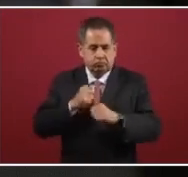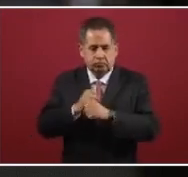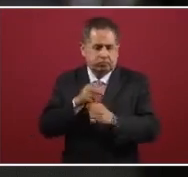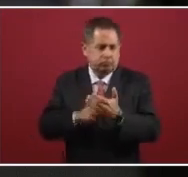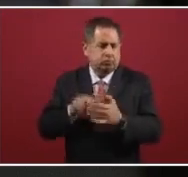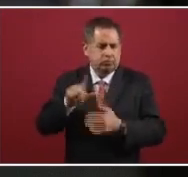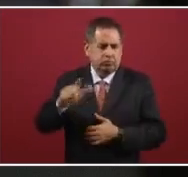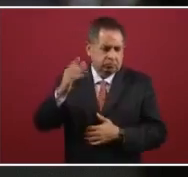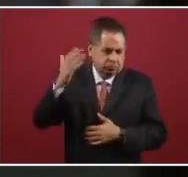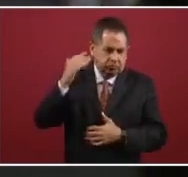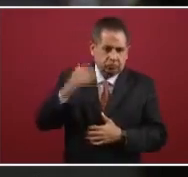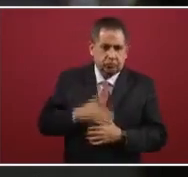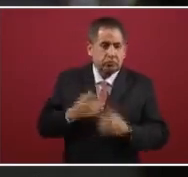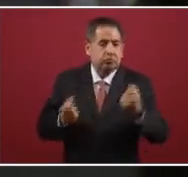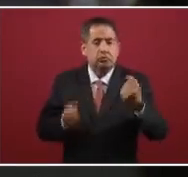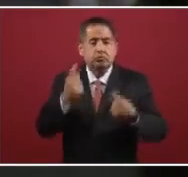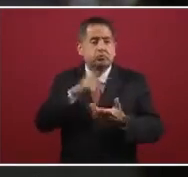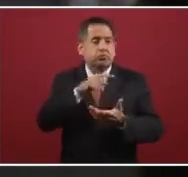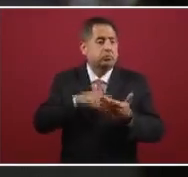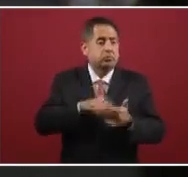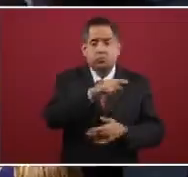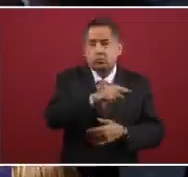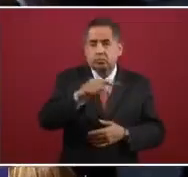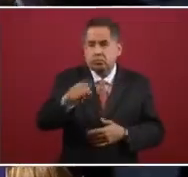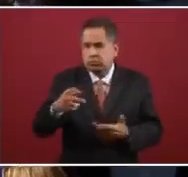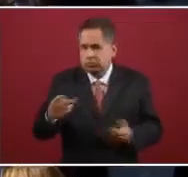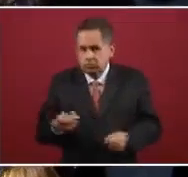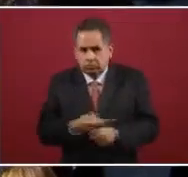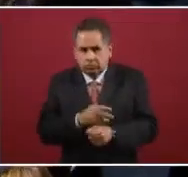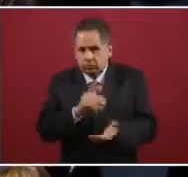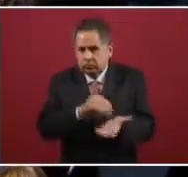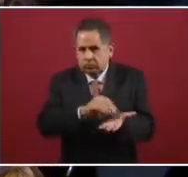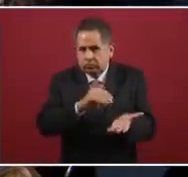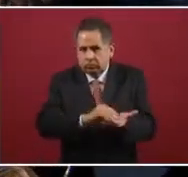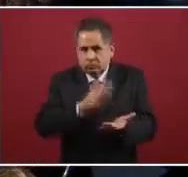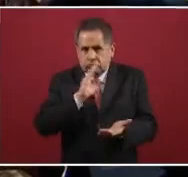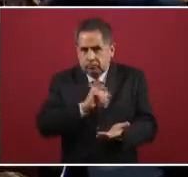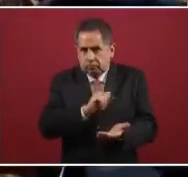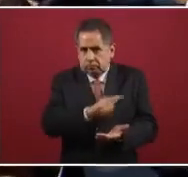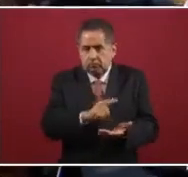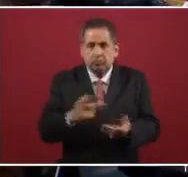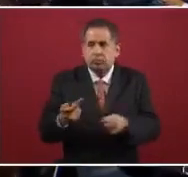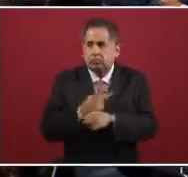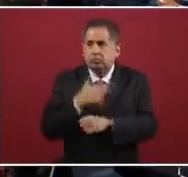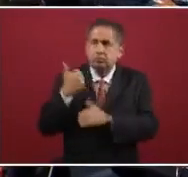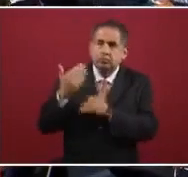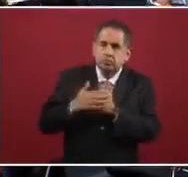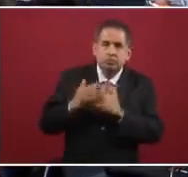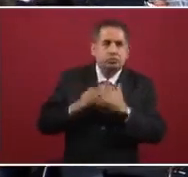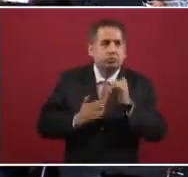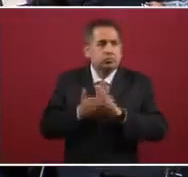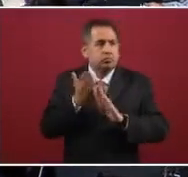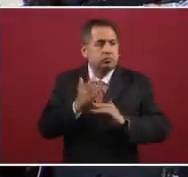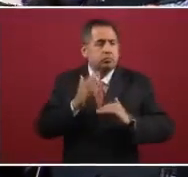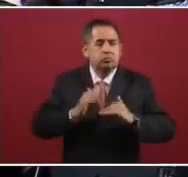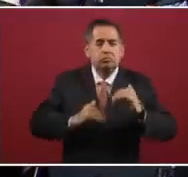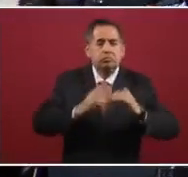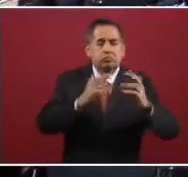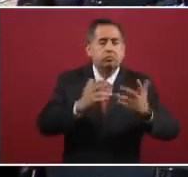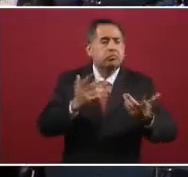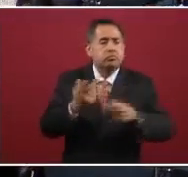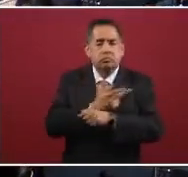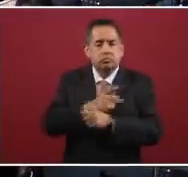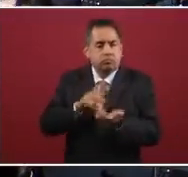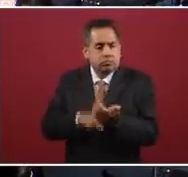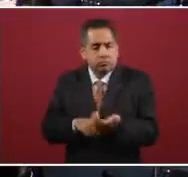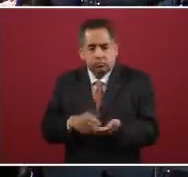2017. A algunos lugares parece que no ha pasado el tiempo. ¿Cómo va en la reconstrucción? ¿Cómo les dejaron la reconstrucción y